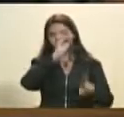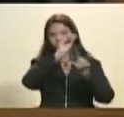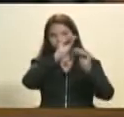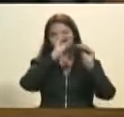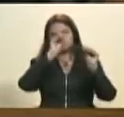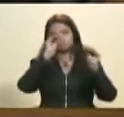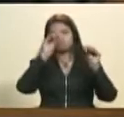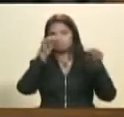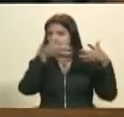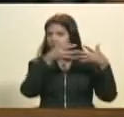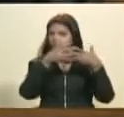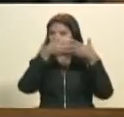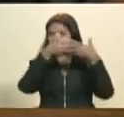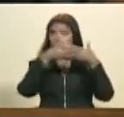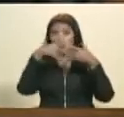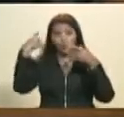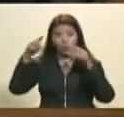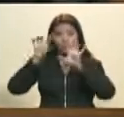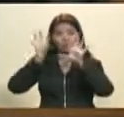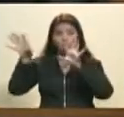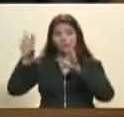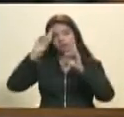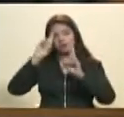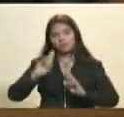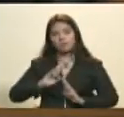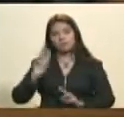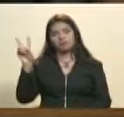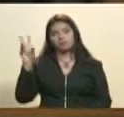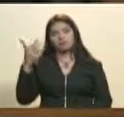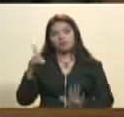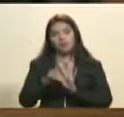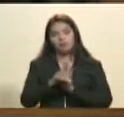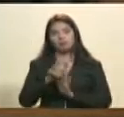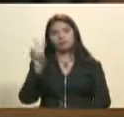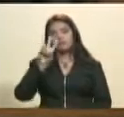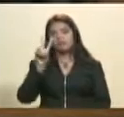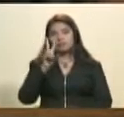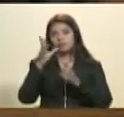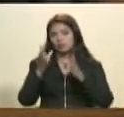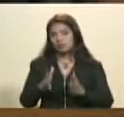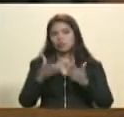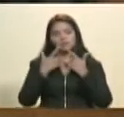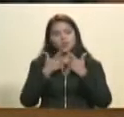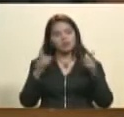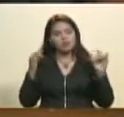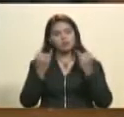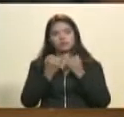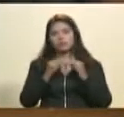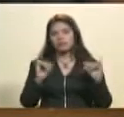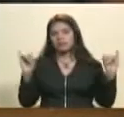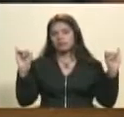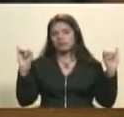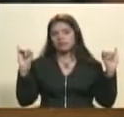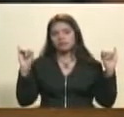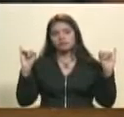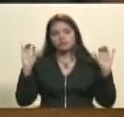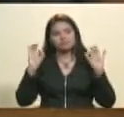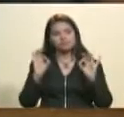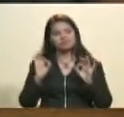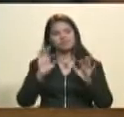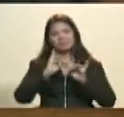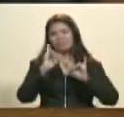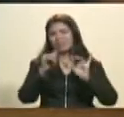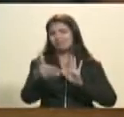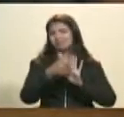mundo respetar el derecho de los venezolanos a ser libres, independientes, soberanos y cesar con las